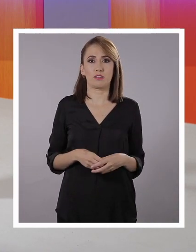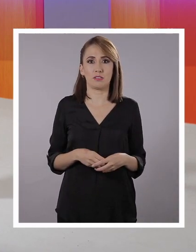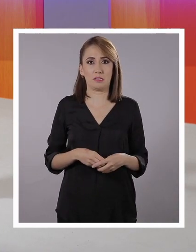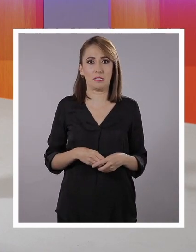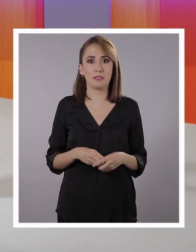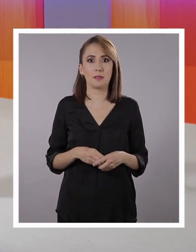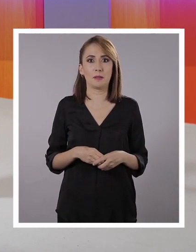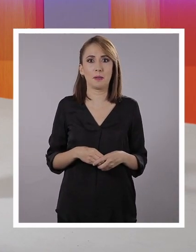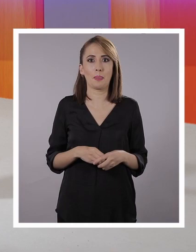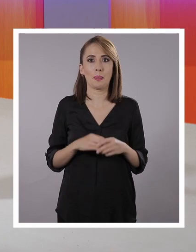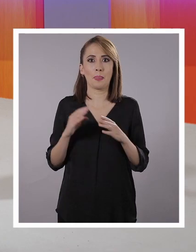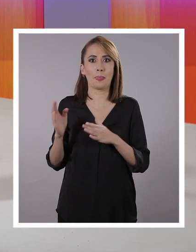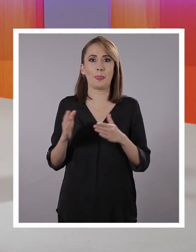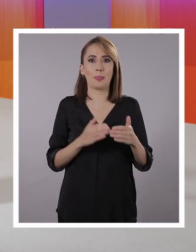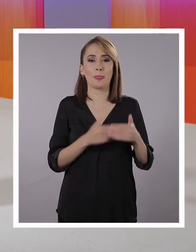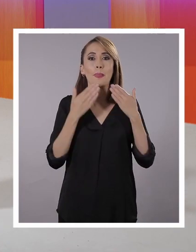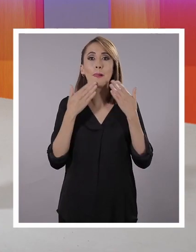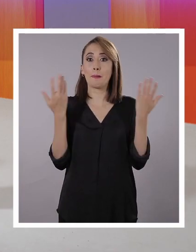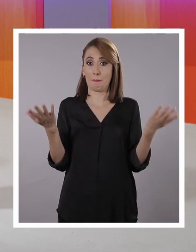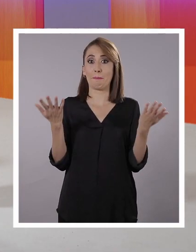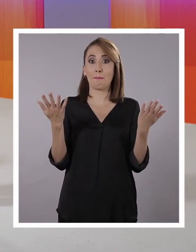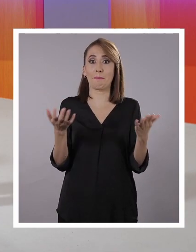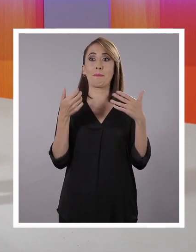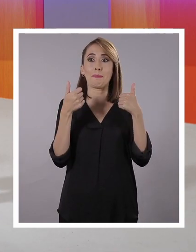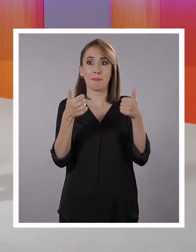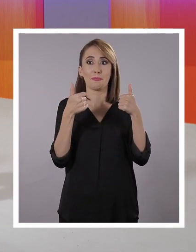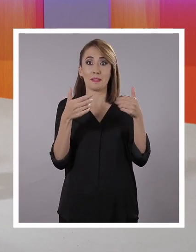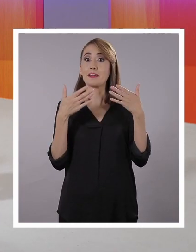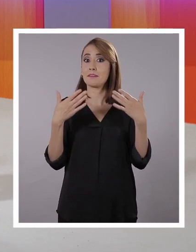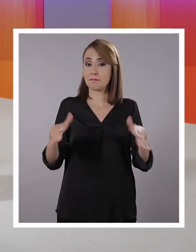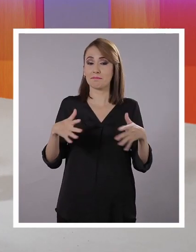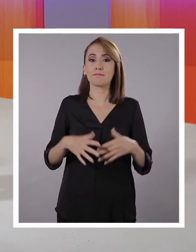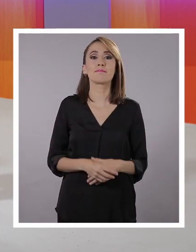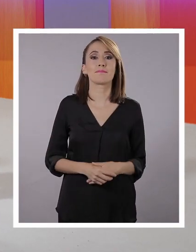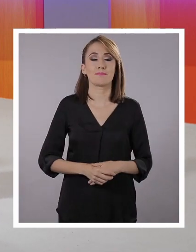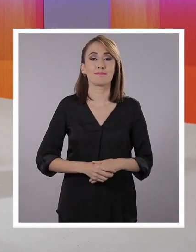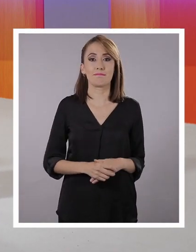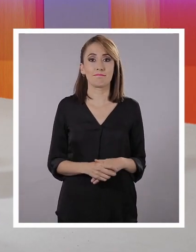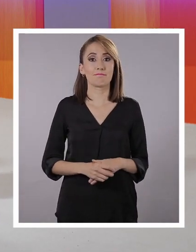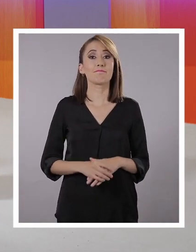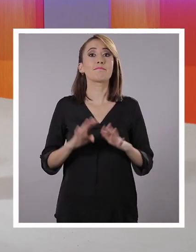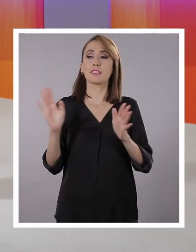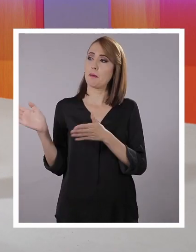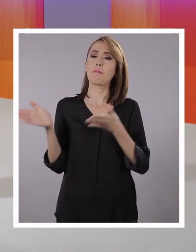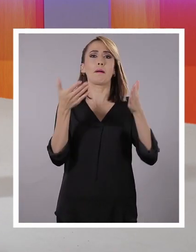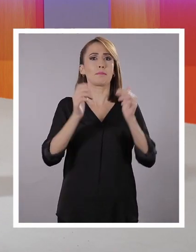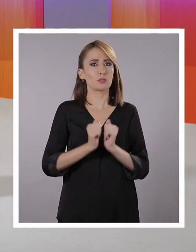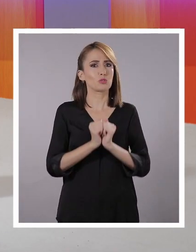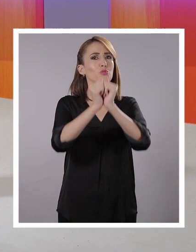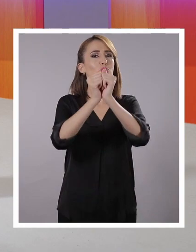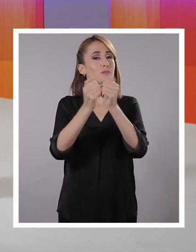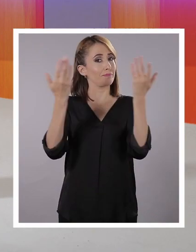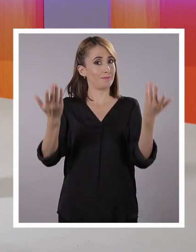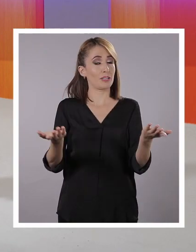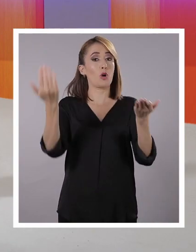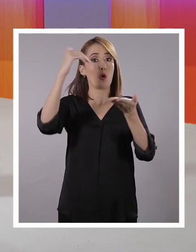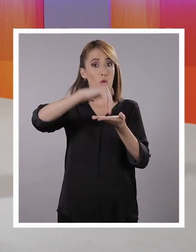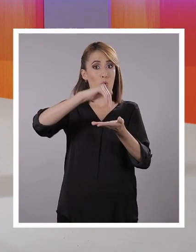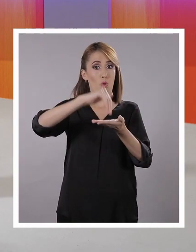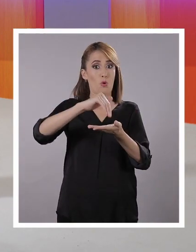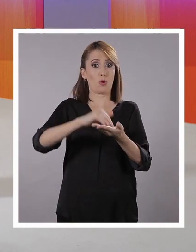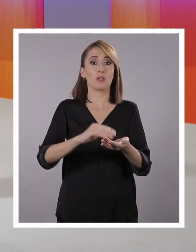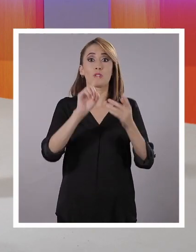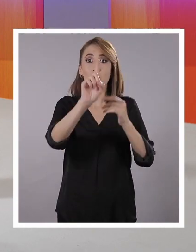Me parece genial. ¿Estamos? Así es, y ahora sí lo hacemos. Juntos. Así es. Muy bien. Uno, ¿están listos?